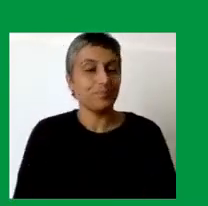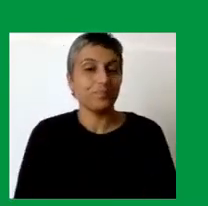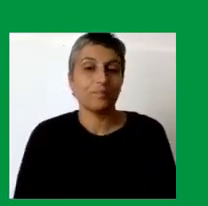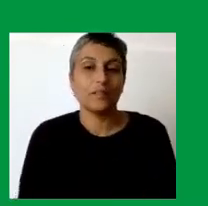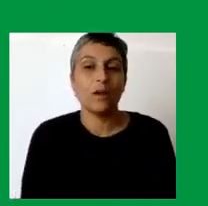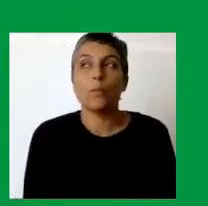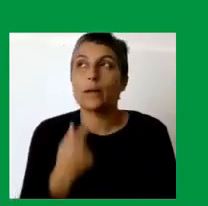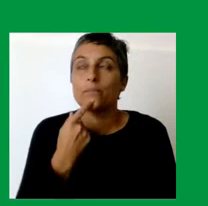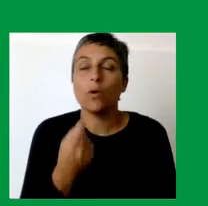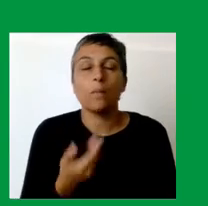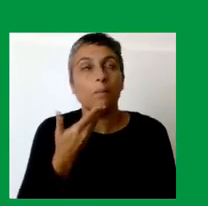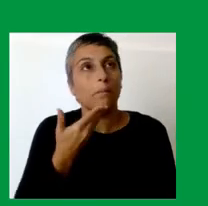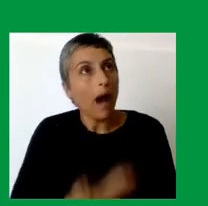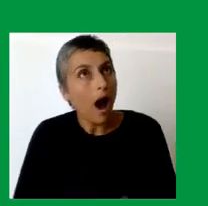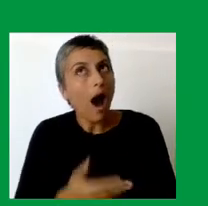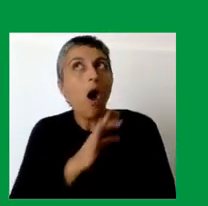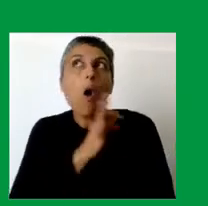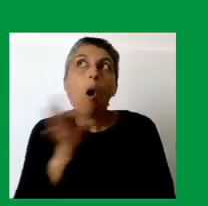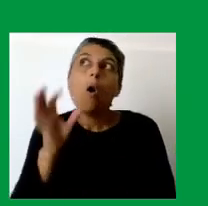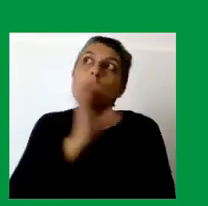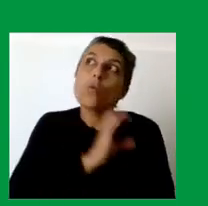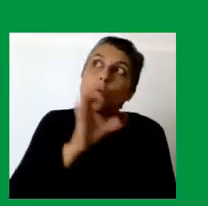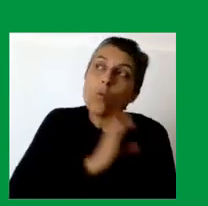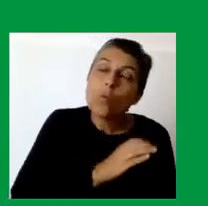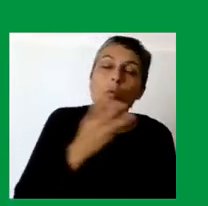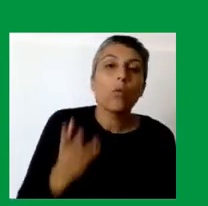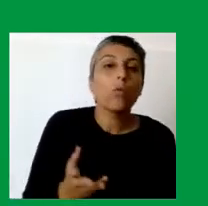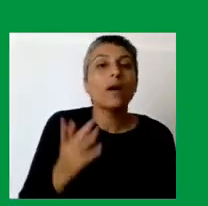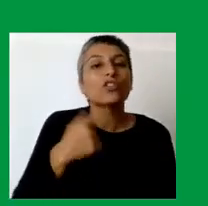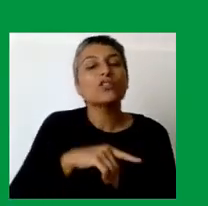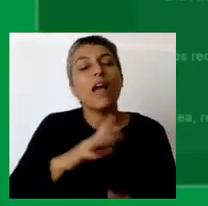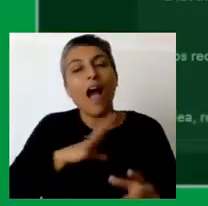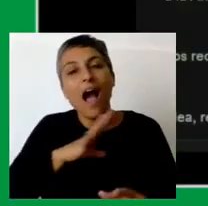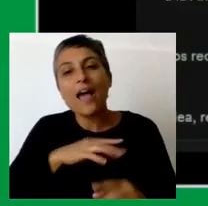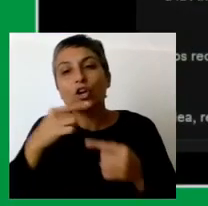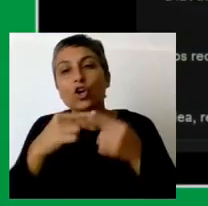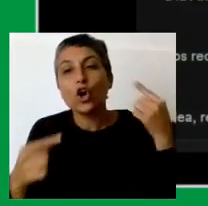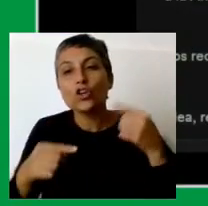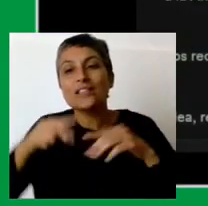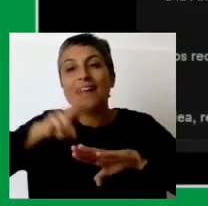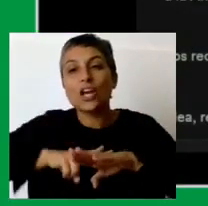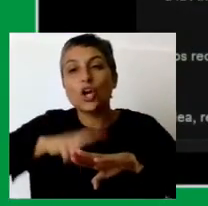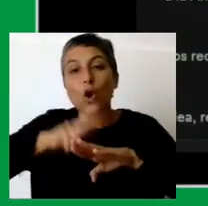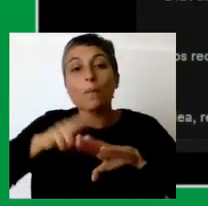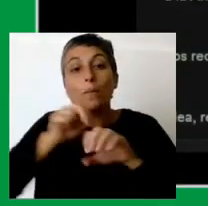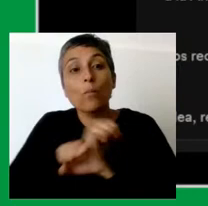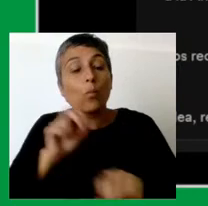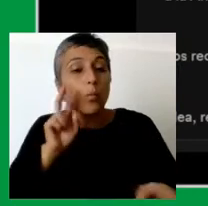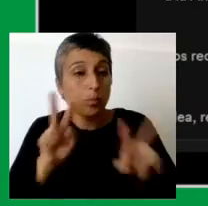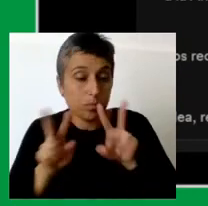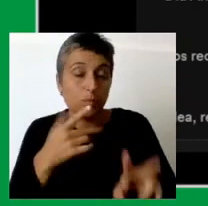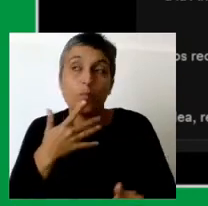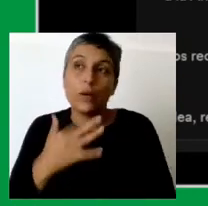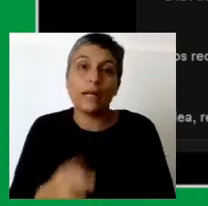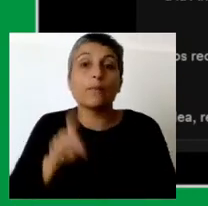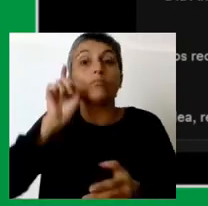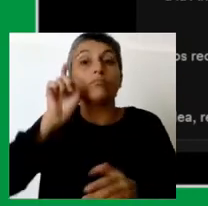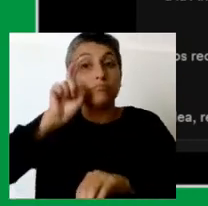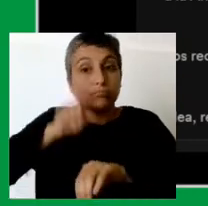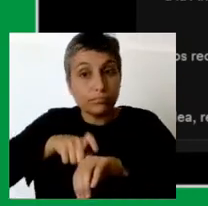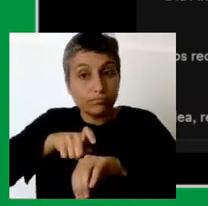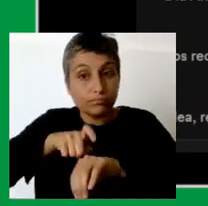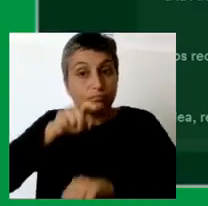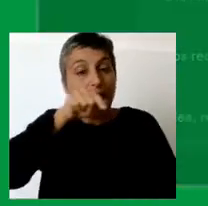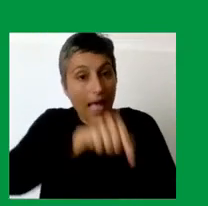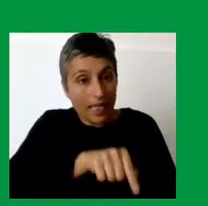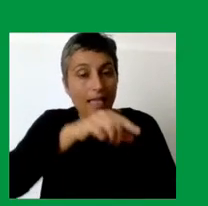nos asombra, si nos da curiosidad. Y como dice ahí abajo, los recursos recomendados en el podcast se pueden encontrar acá. Es decir, si uno clique ahí, hay